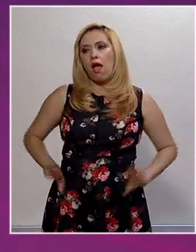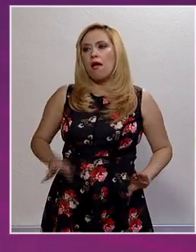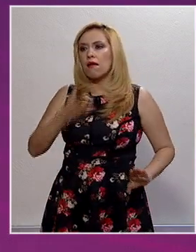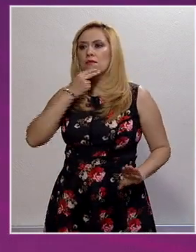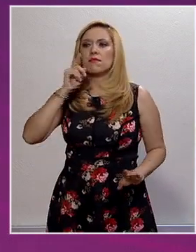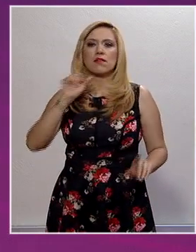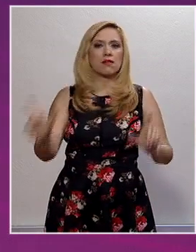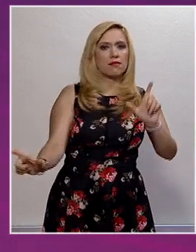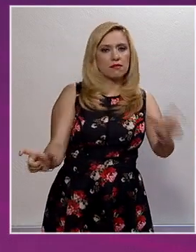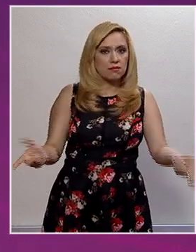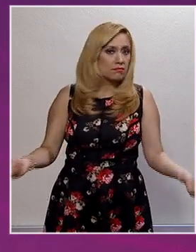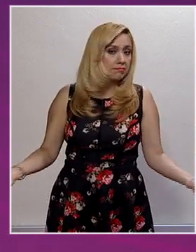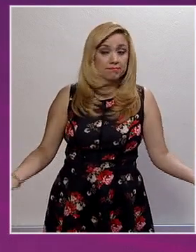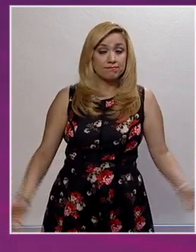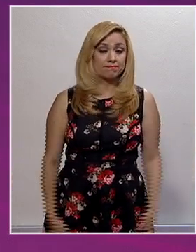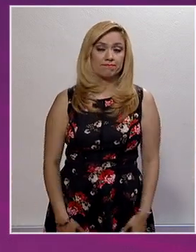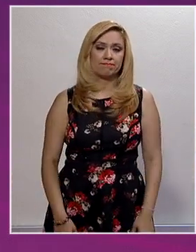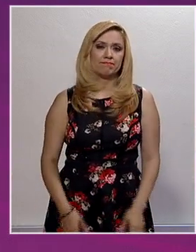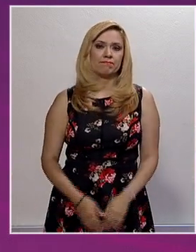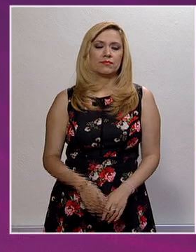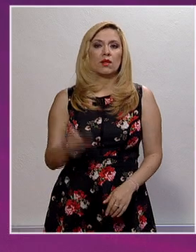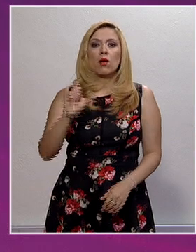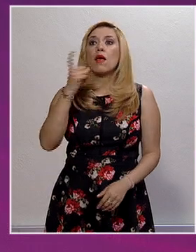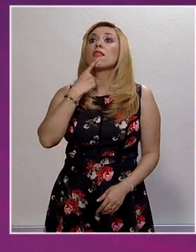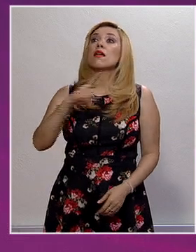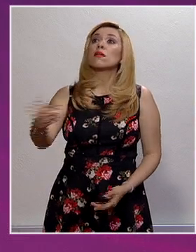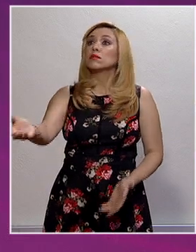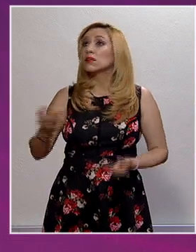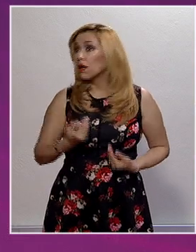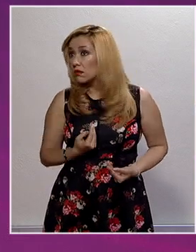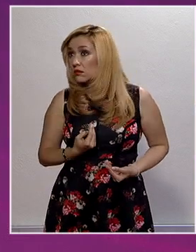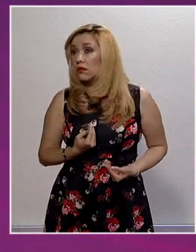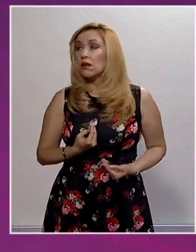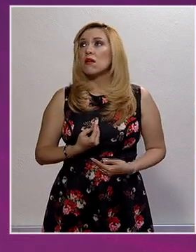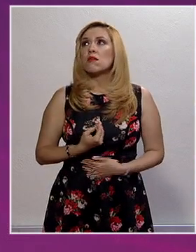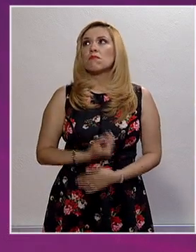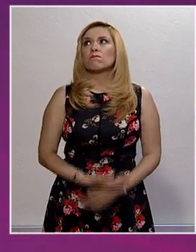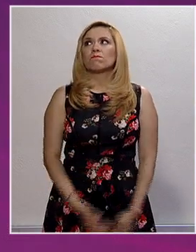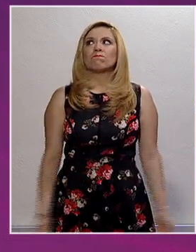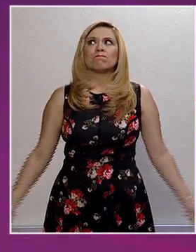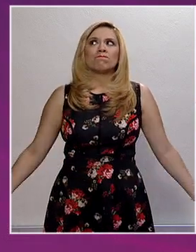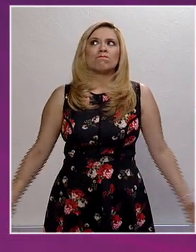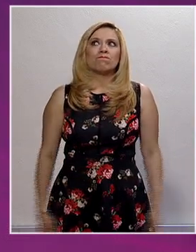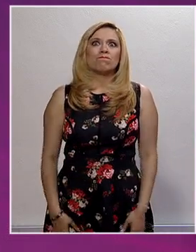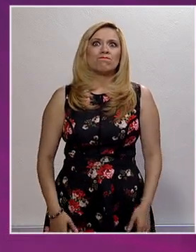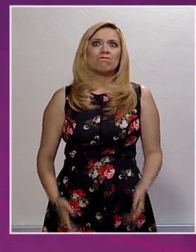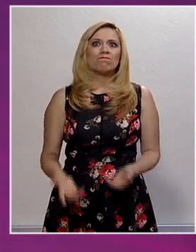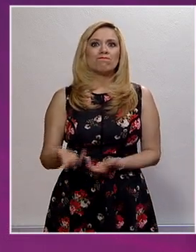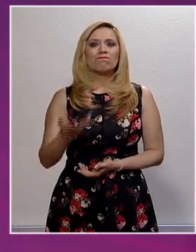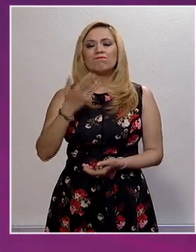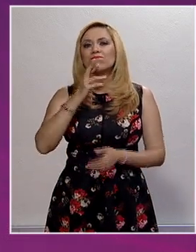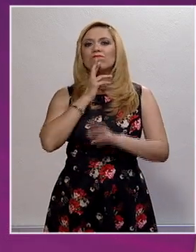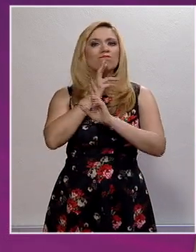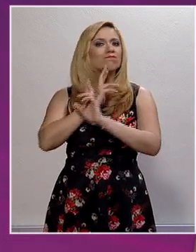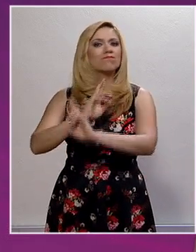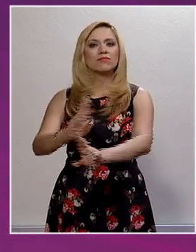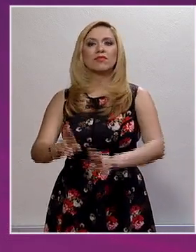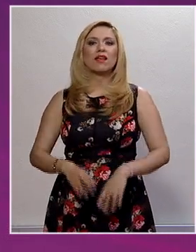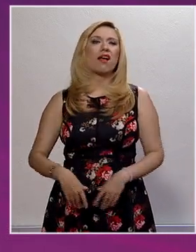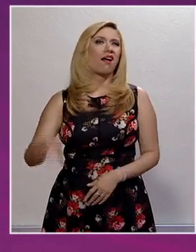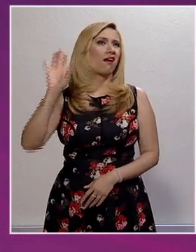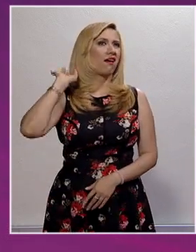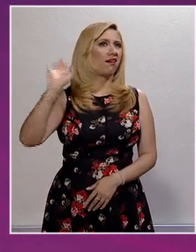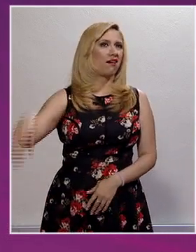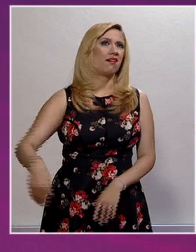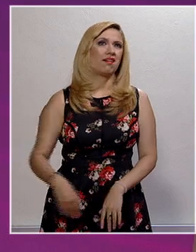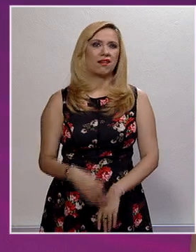género. También al momento de recibir las denuncias, que no se emitan respuestas estereotipadas hacia